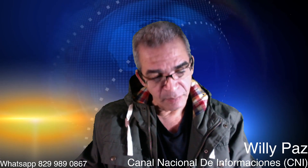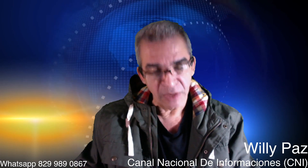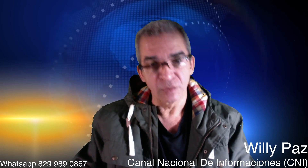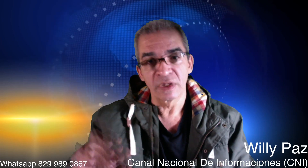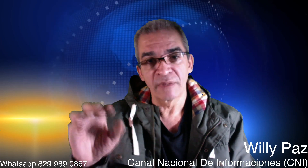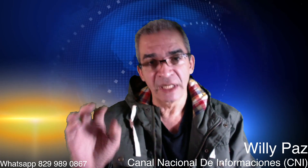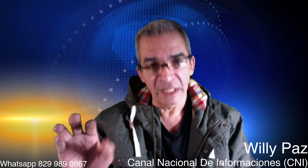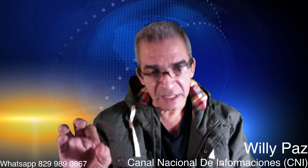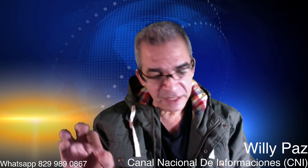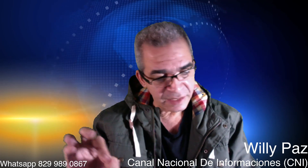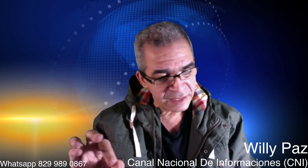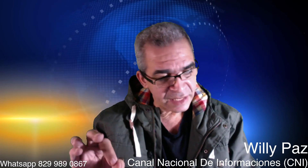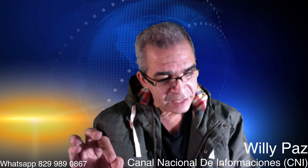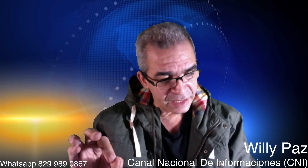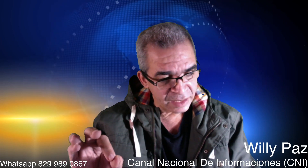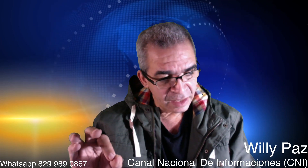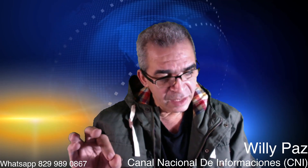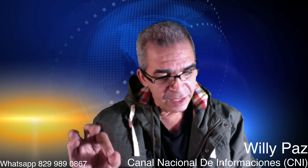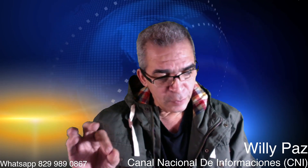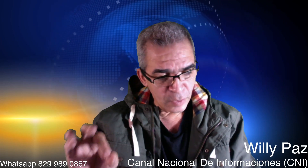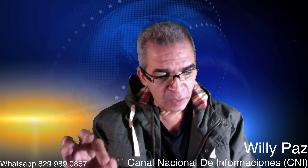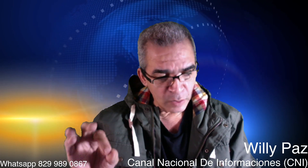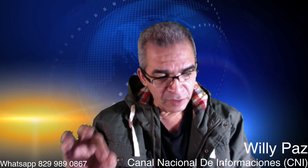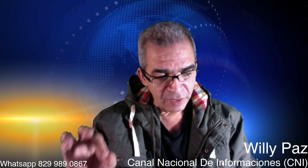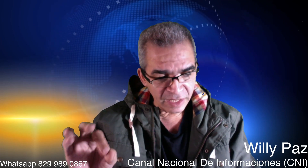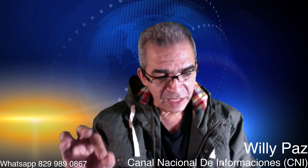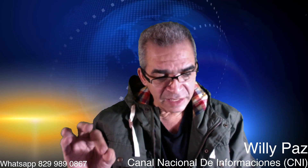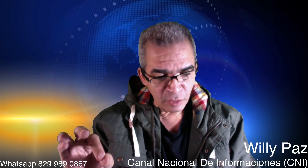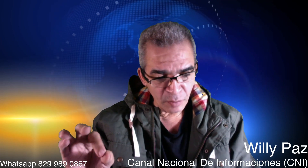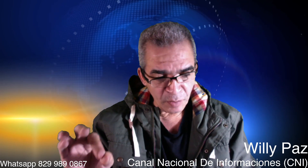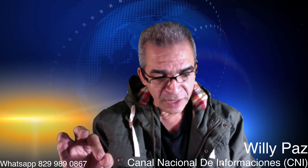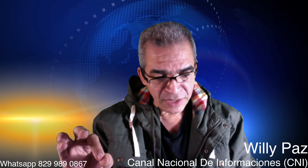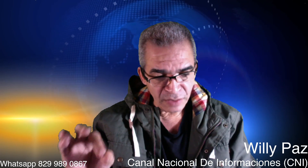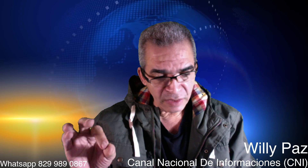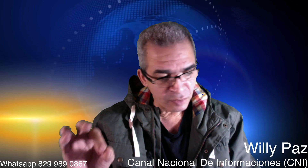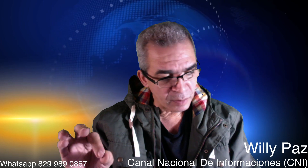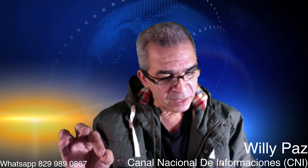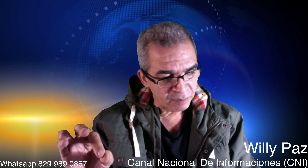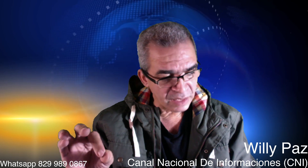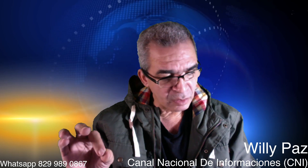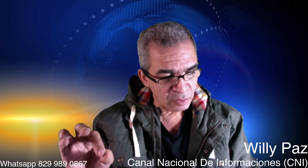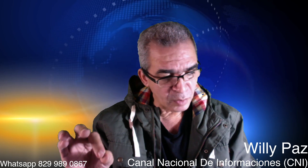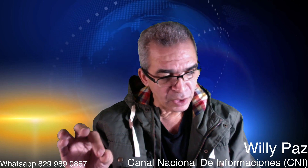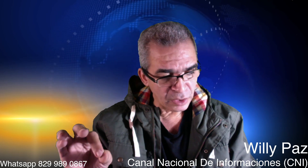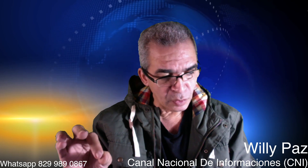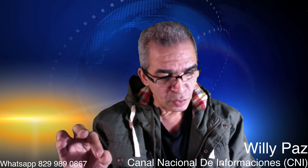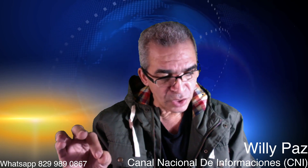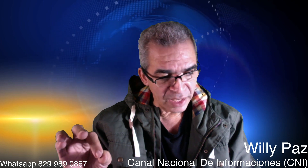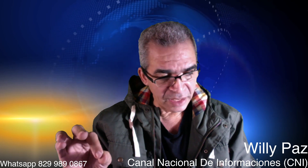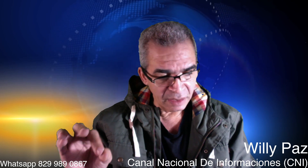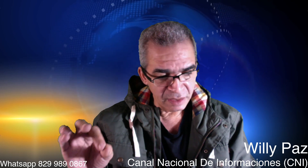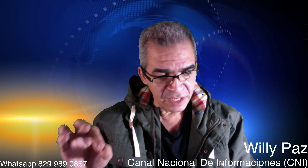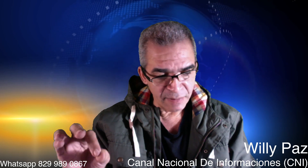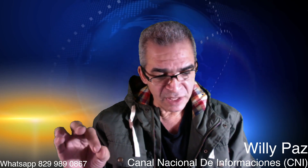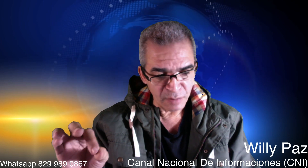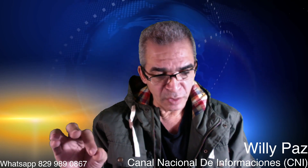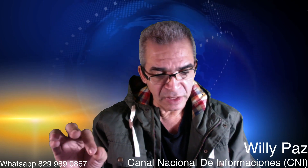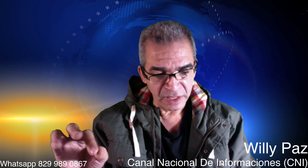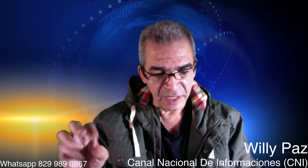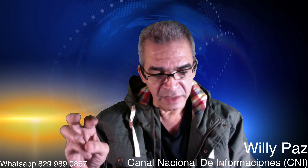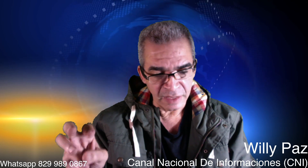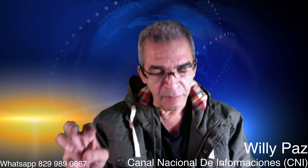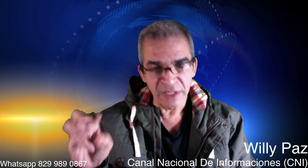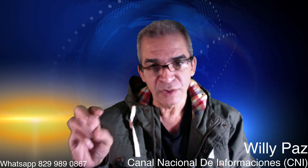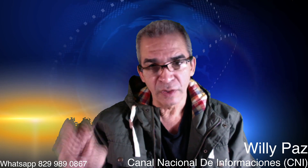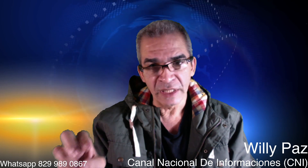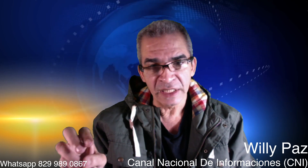que, repito, de una manera sencilla, es un acuerdo de reglas de convivencia, una forma de pacto político-social. Se llama así porque